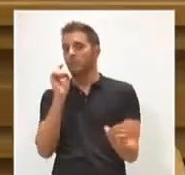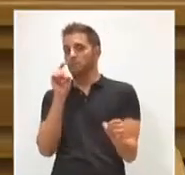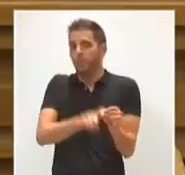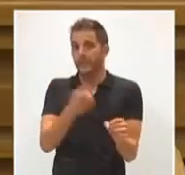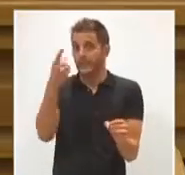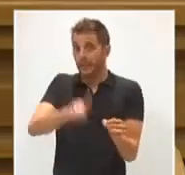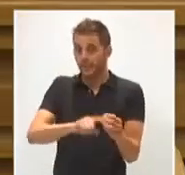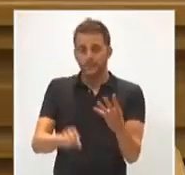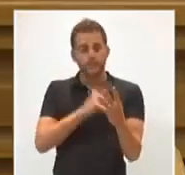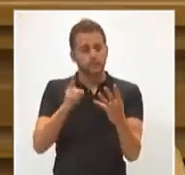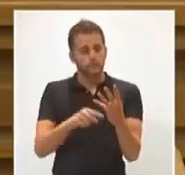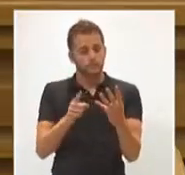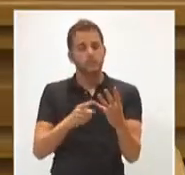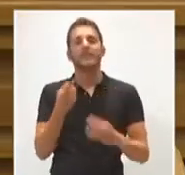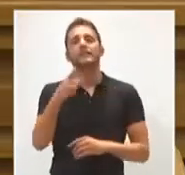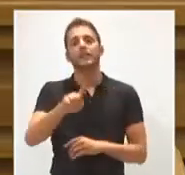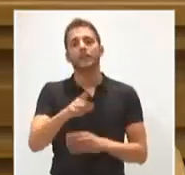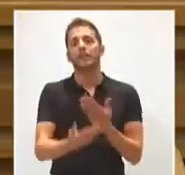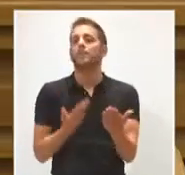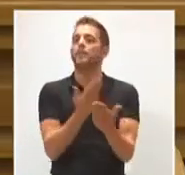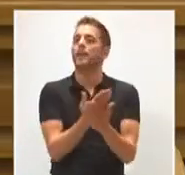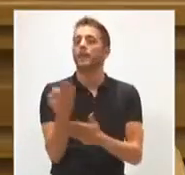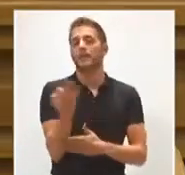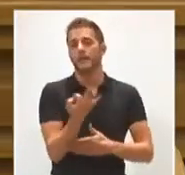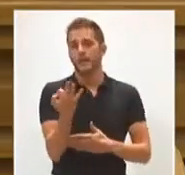se le puede pedir lógicamente que